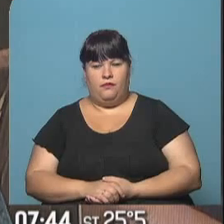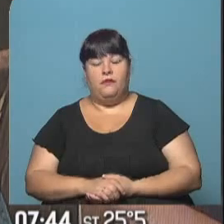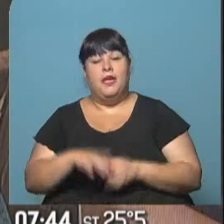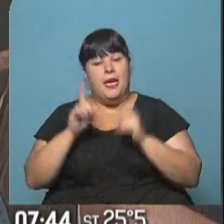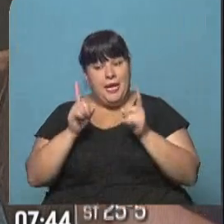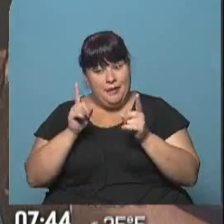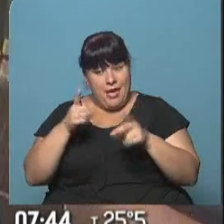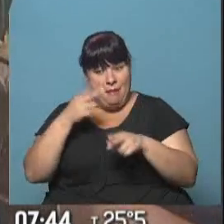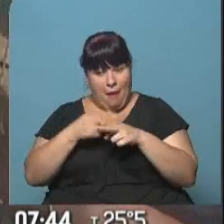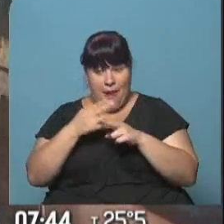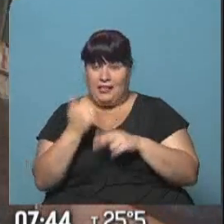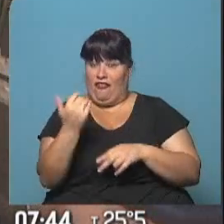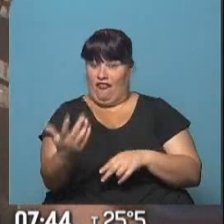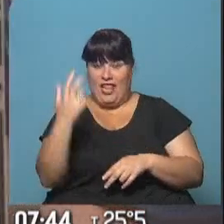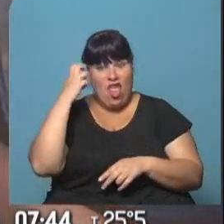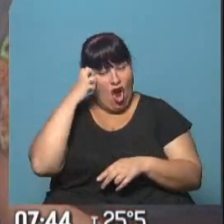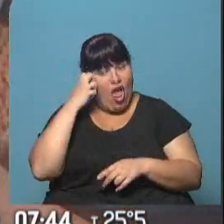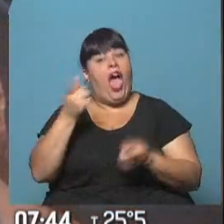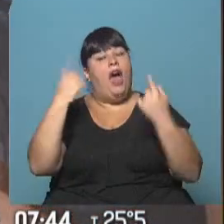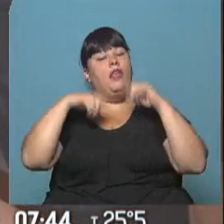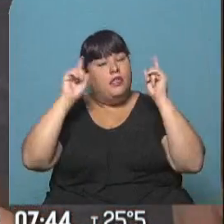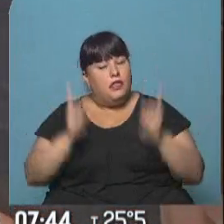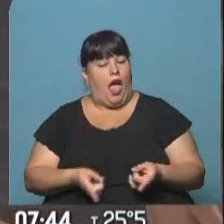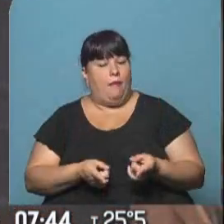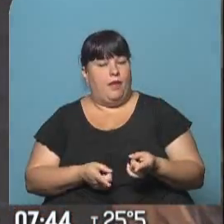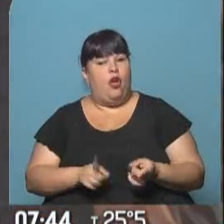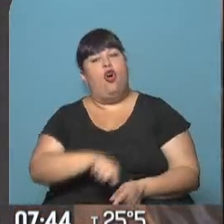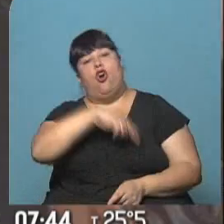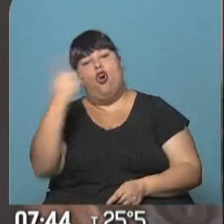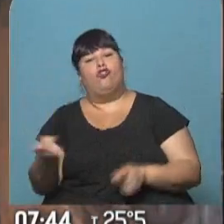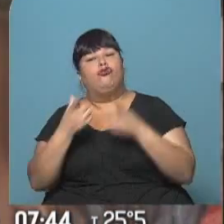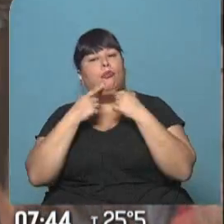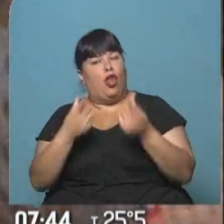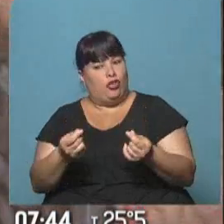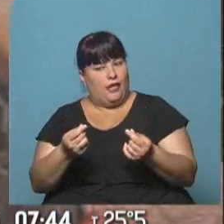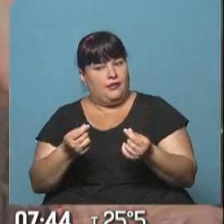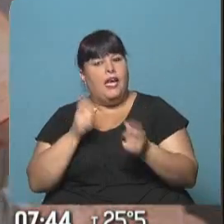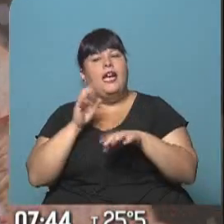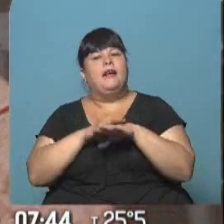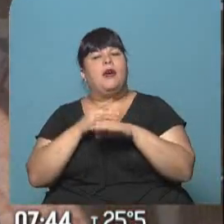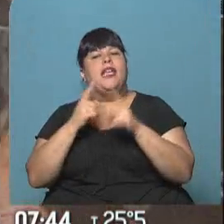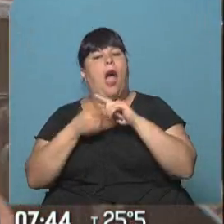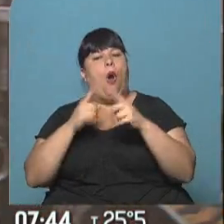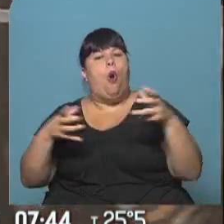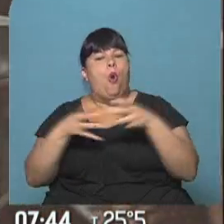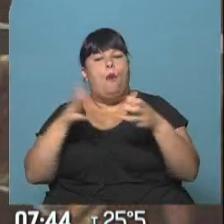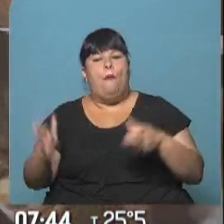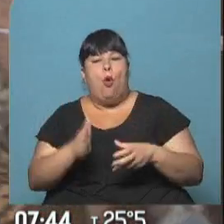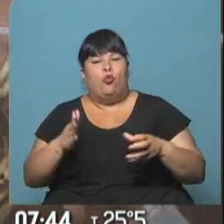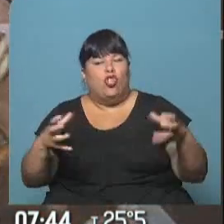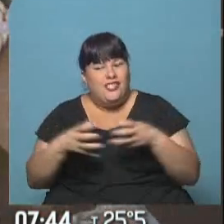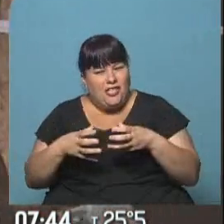Y en esa misma plaza, ubicada frente al Congreso de la Nación, ayer también hubo otra protesta. Encarada, encabezada por pequeños